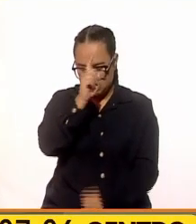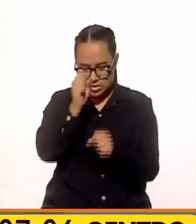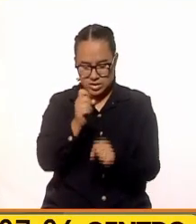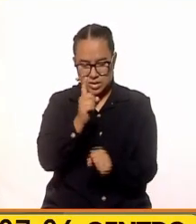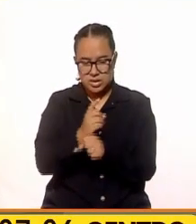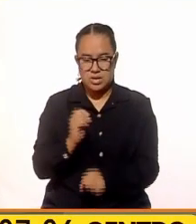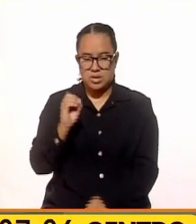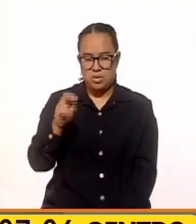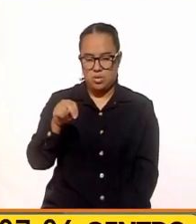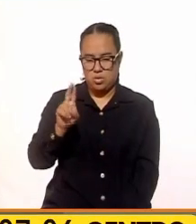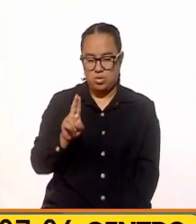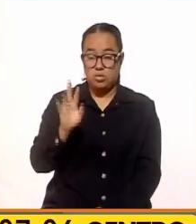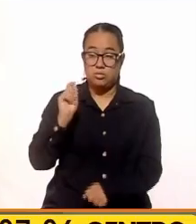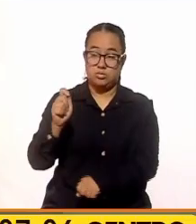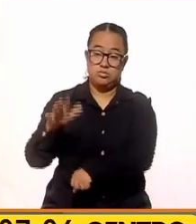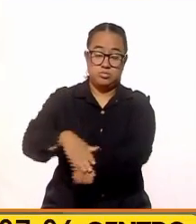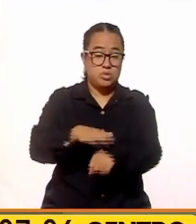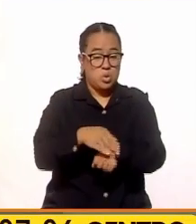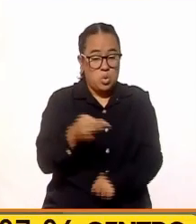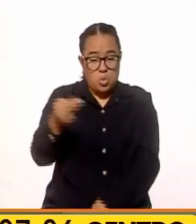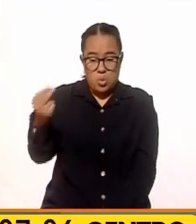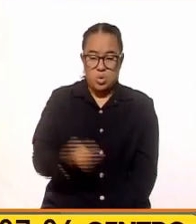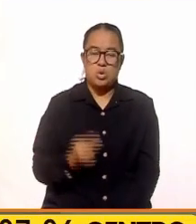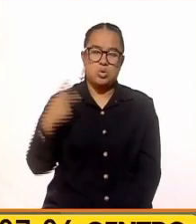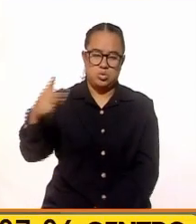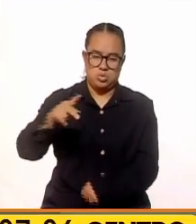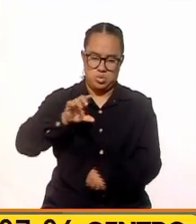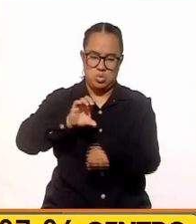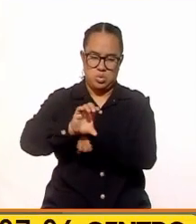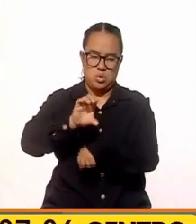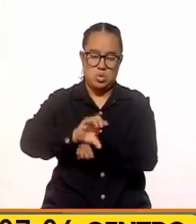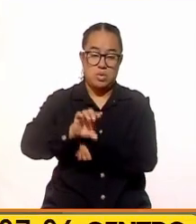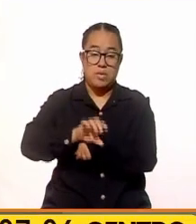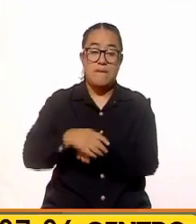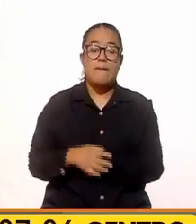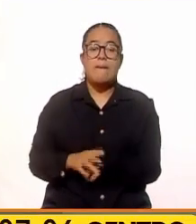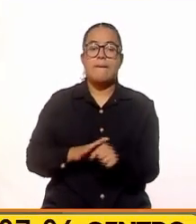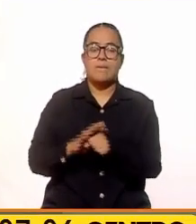Unidas, convocado de manera urgente precisamente por Colombia, es